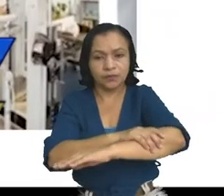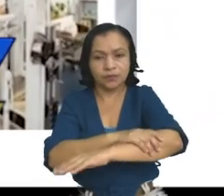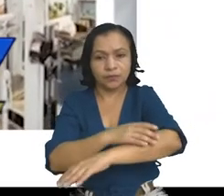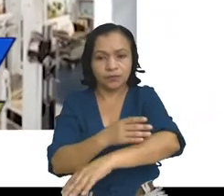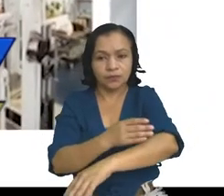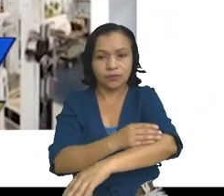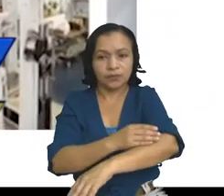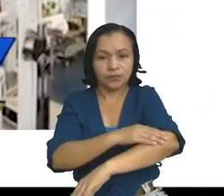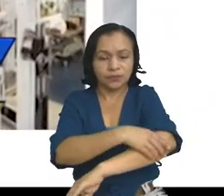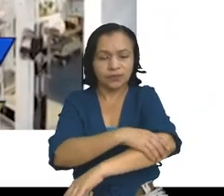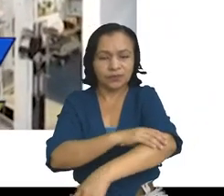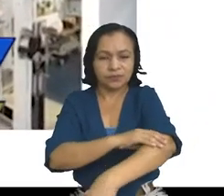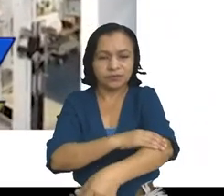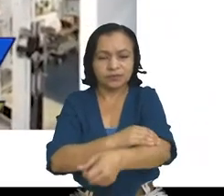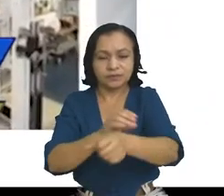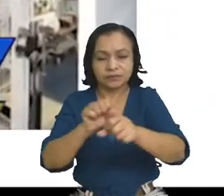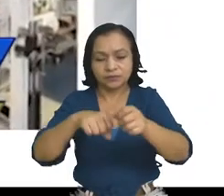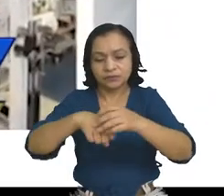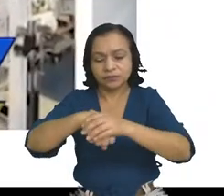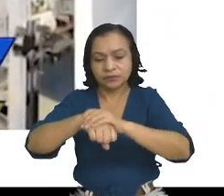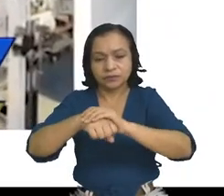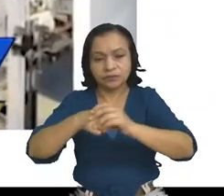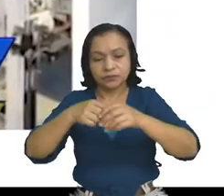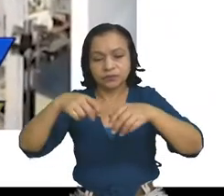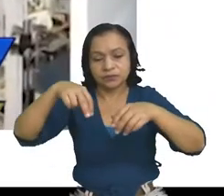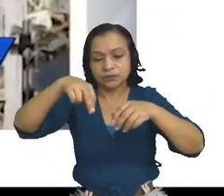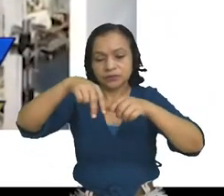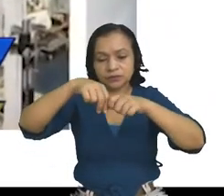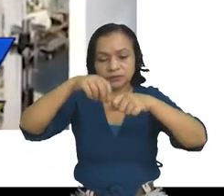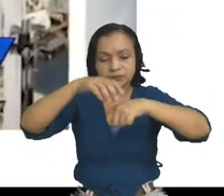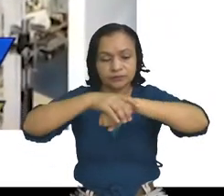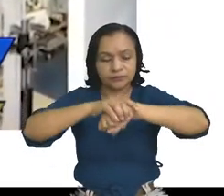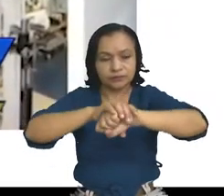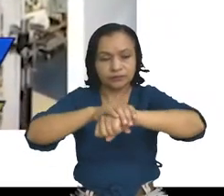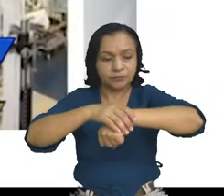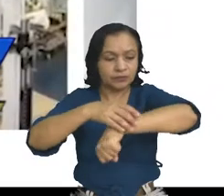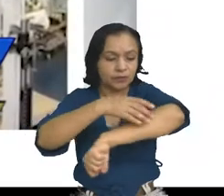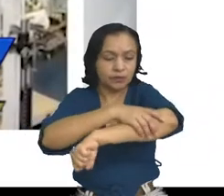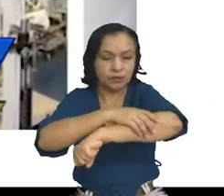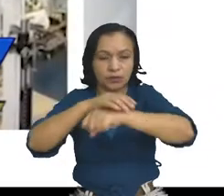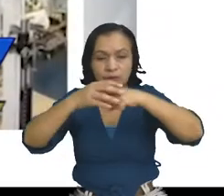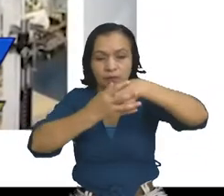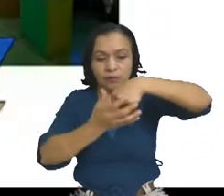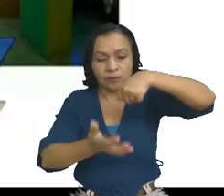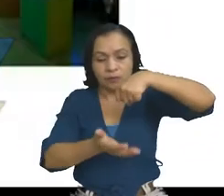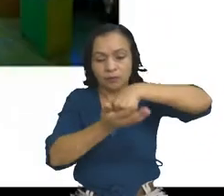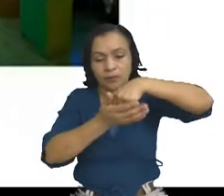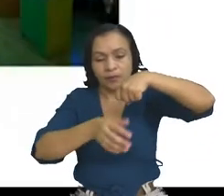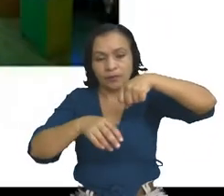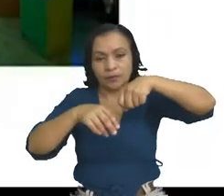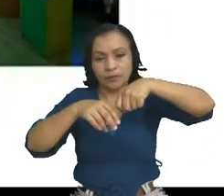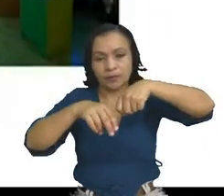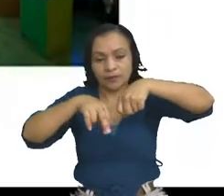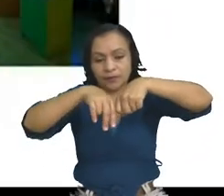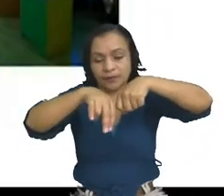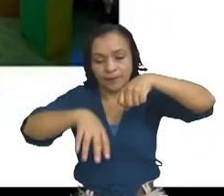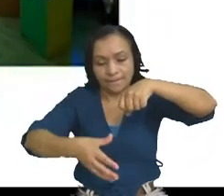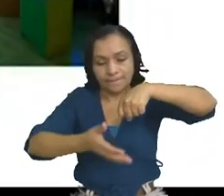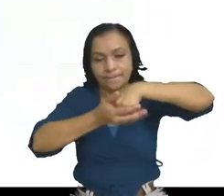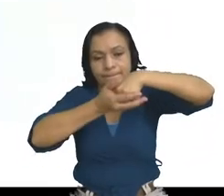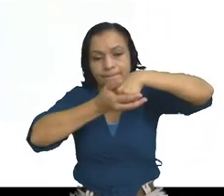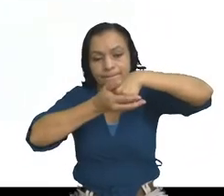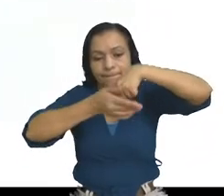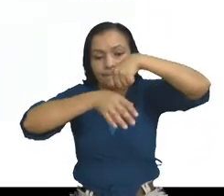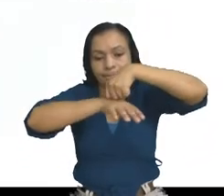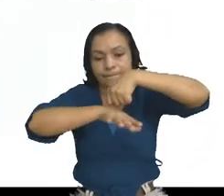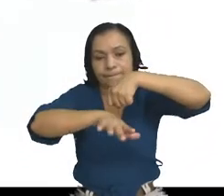quedó en la rodilla a nivel o dependiendo del corto o la pérdida del miembro, pues son más fáciles y dejan menores lesiones y ayudan a la